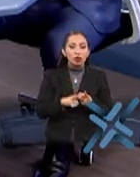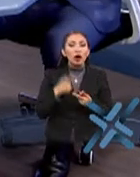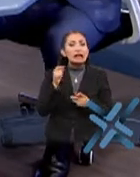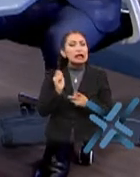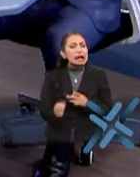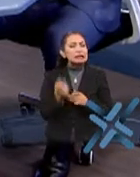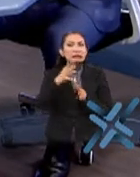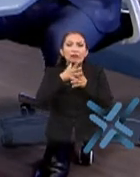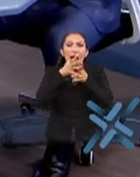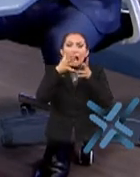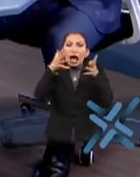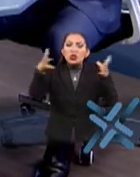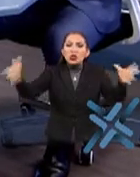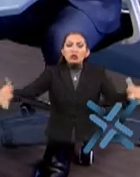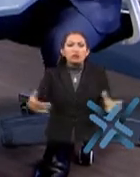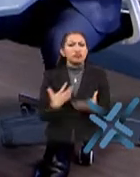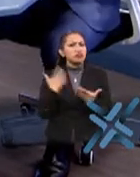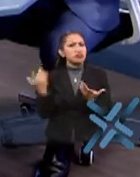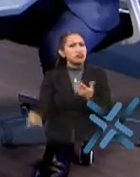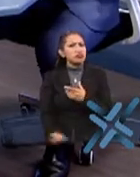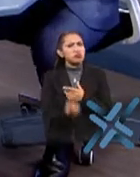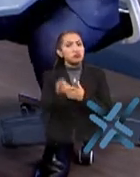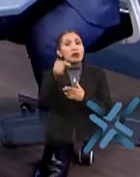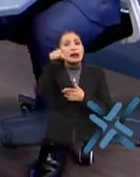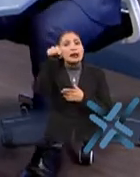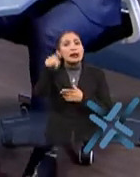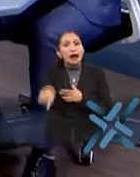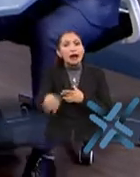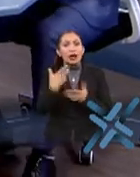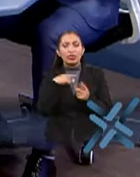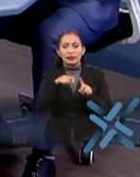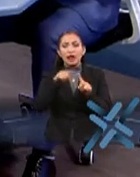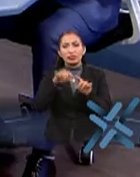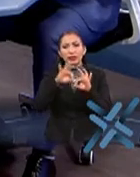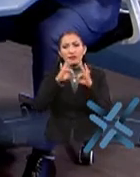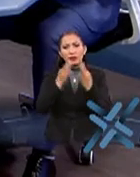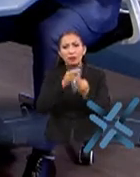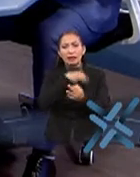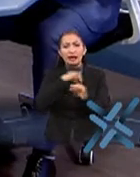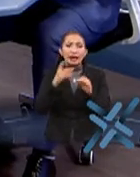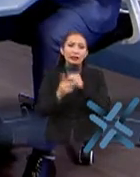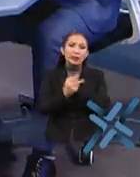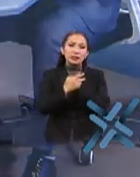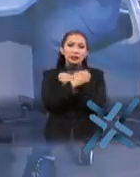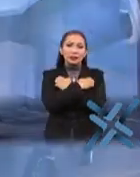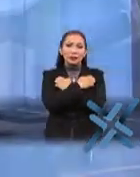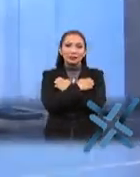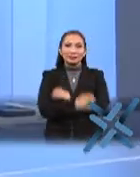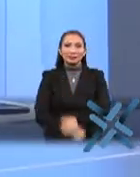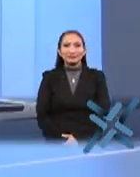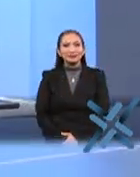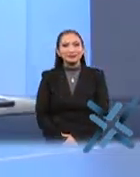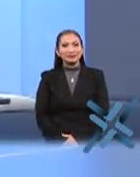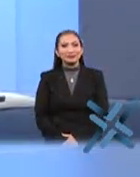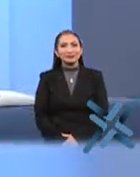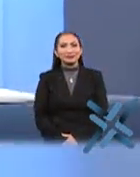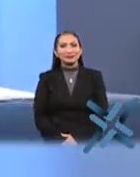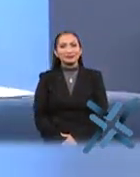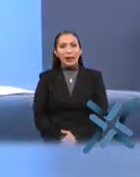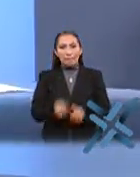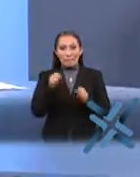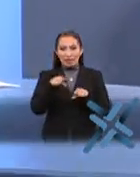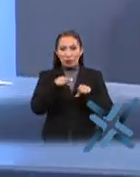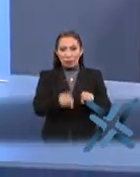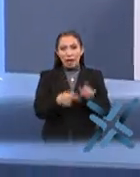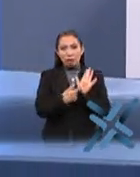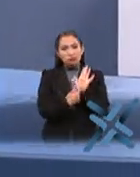es inmenso e infinito a través de las diversas plataformas de televisión educativa. A la par de